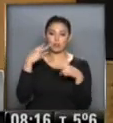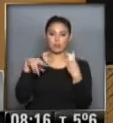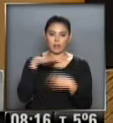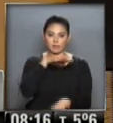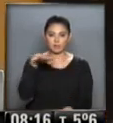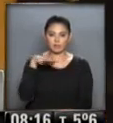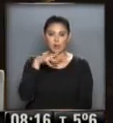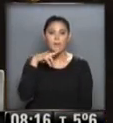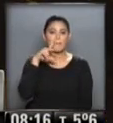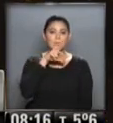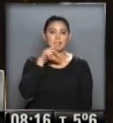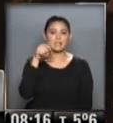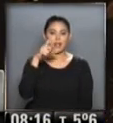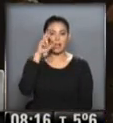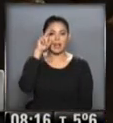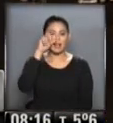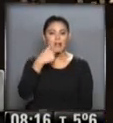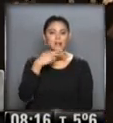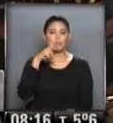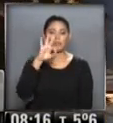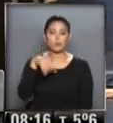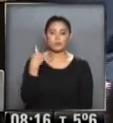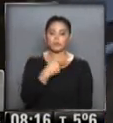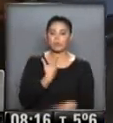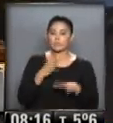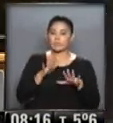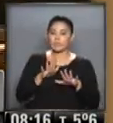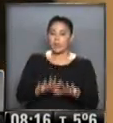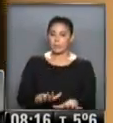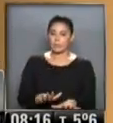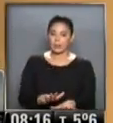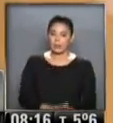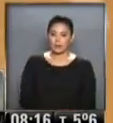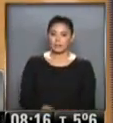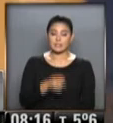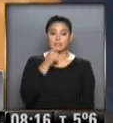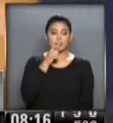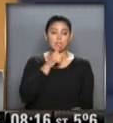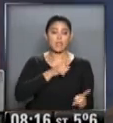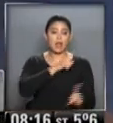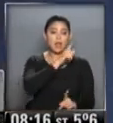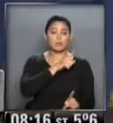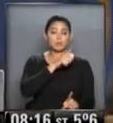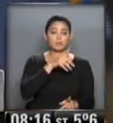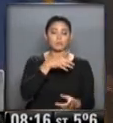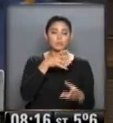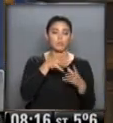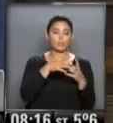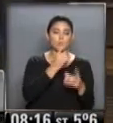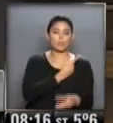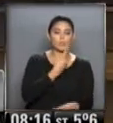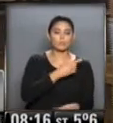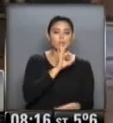barrio de Villa Crespo. Continuamos aguardando entonces la presencia de